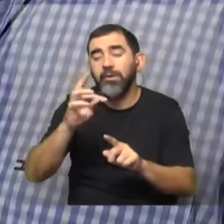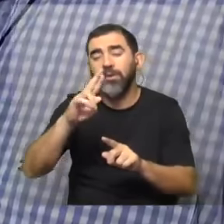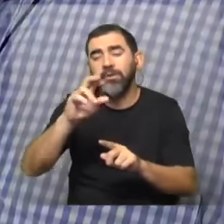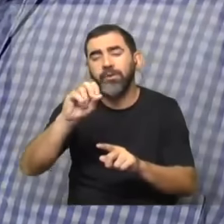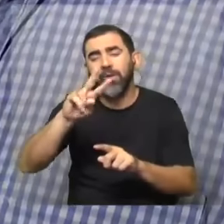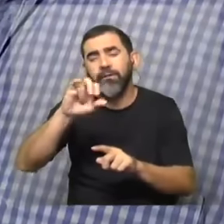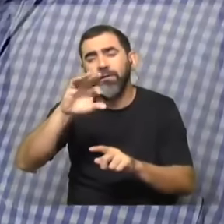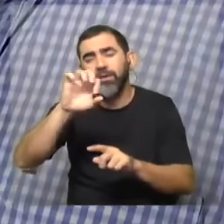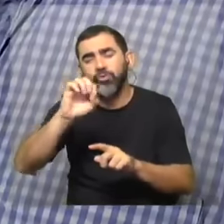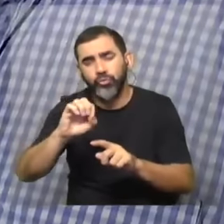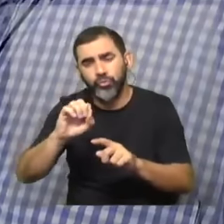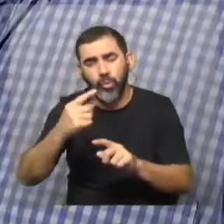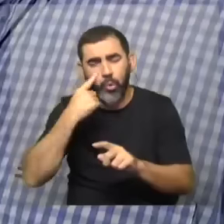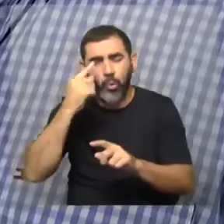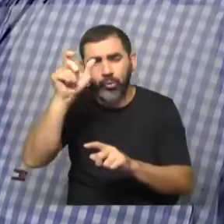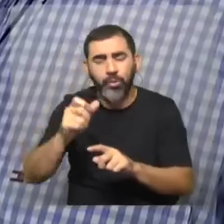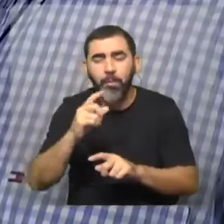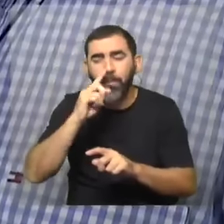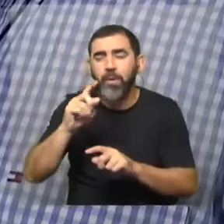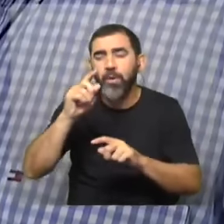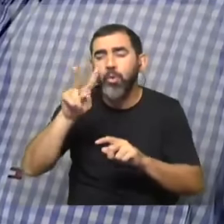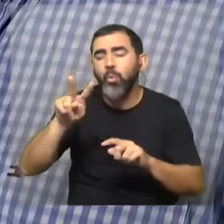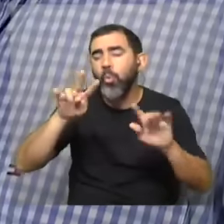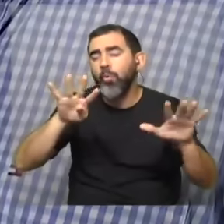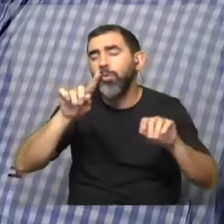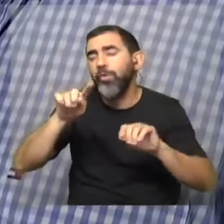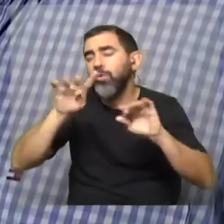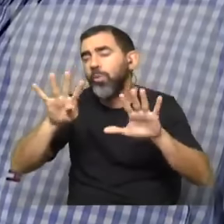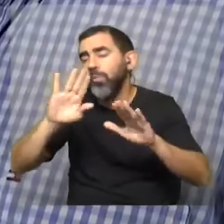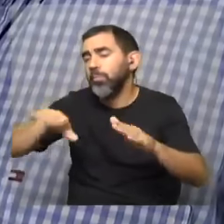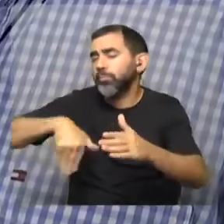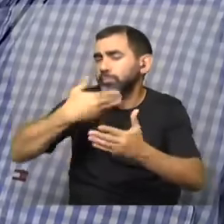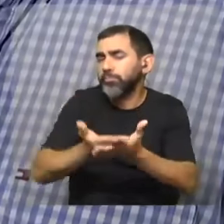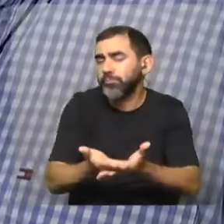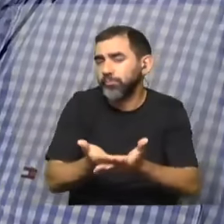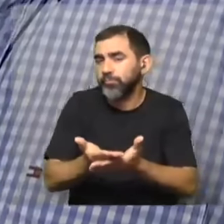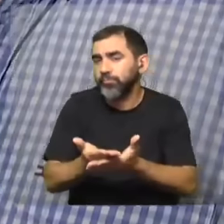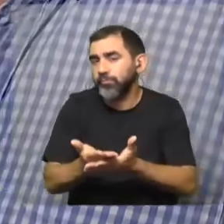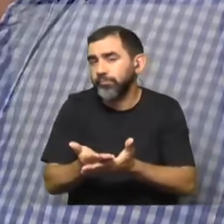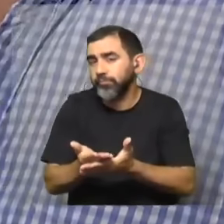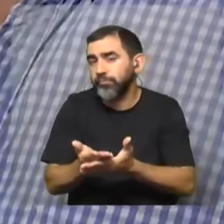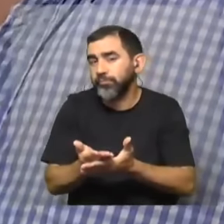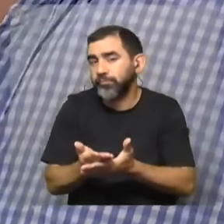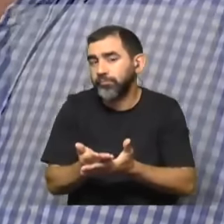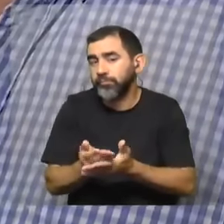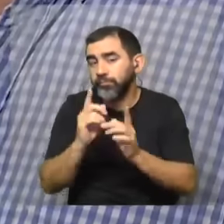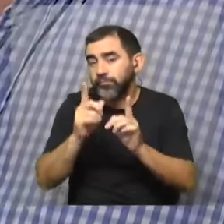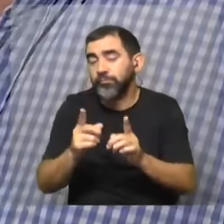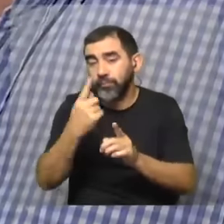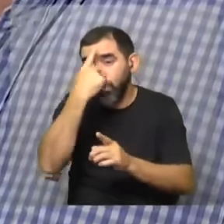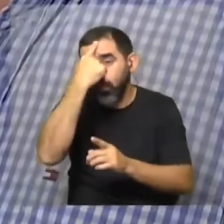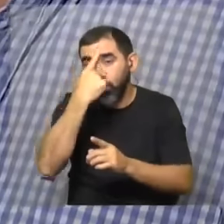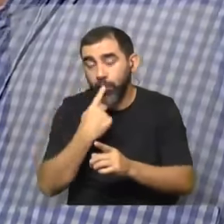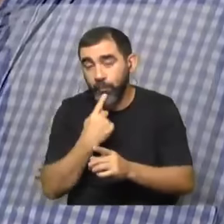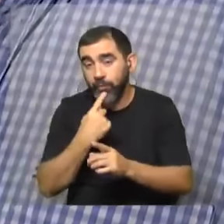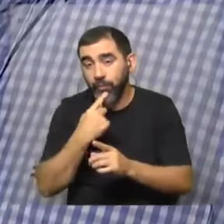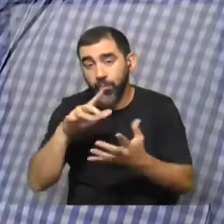muy conocido por los mapas eh en 1919 planteó justamente y de hecho el el el monumento que está en